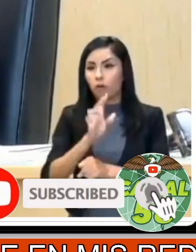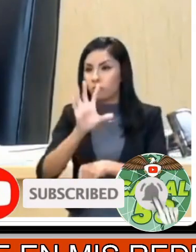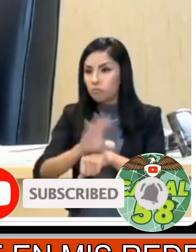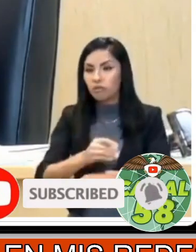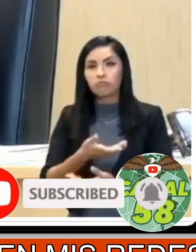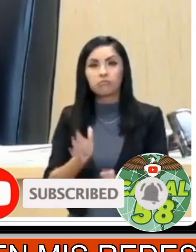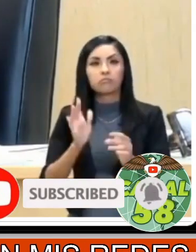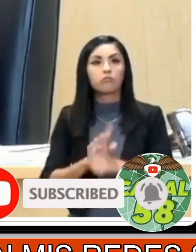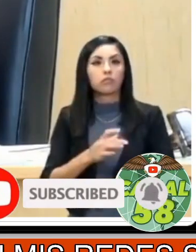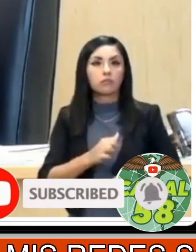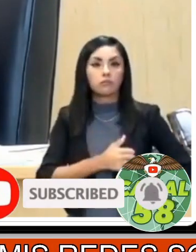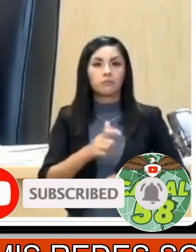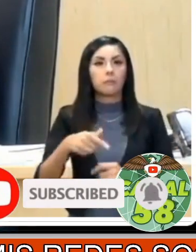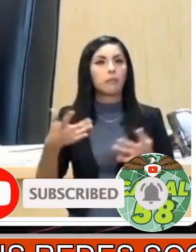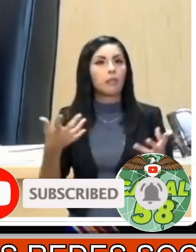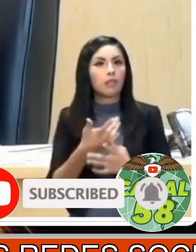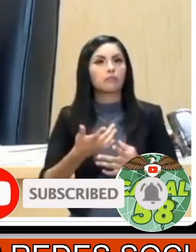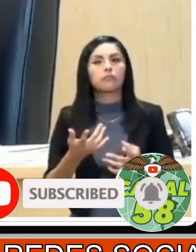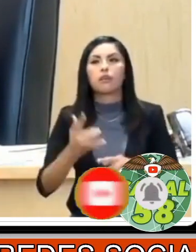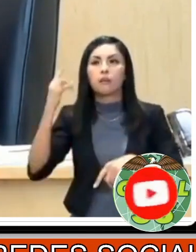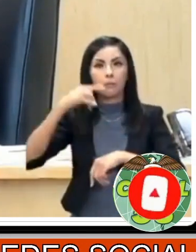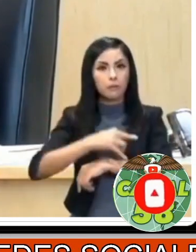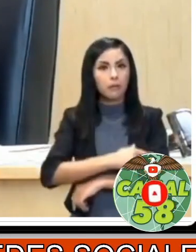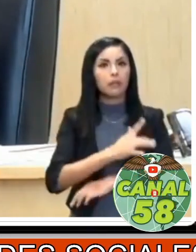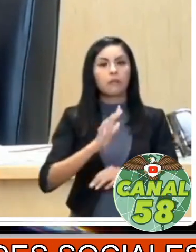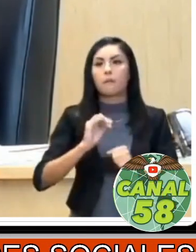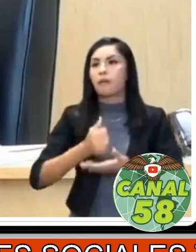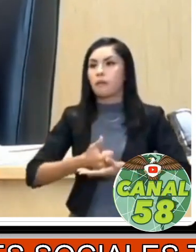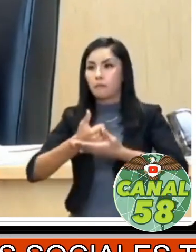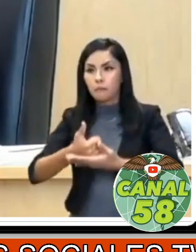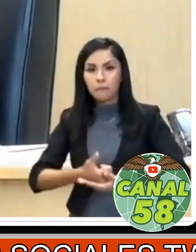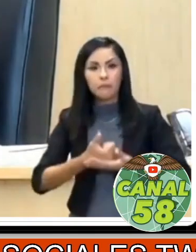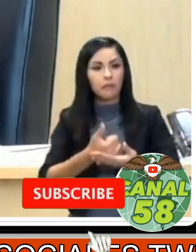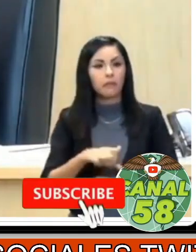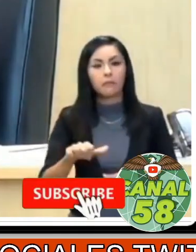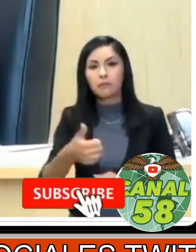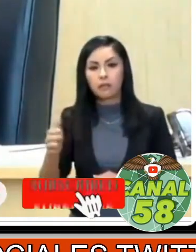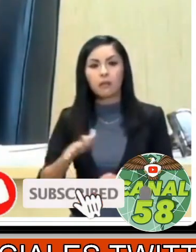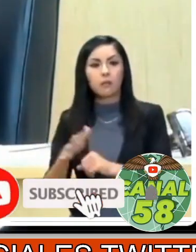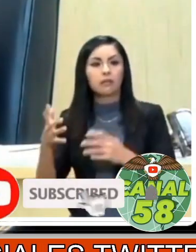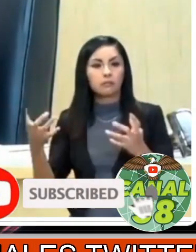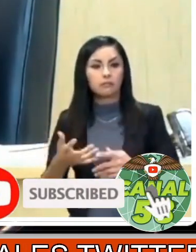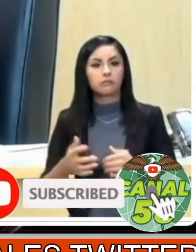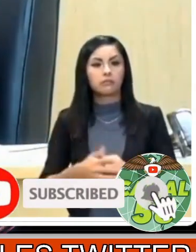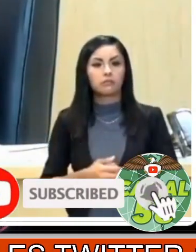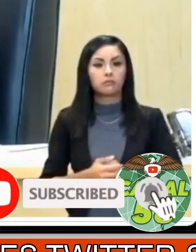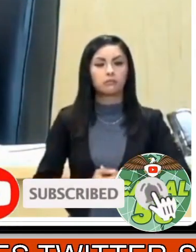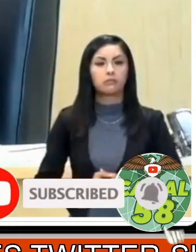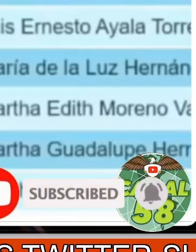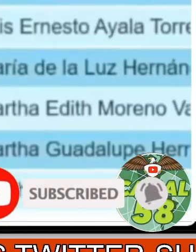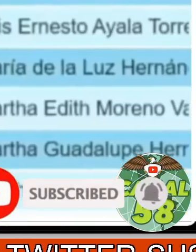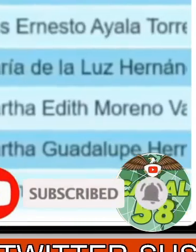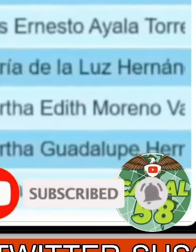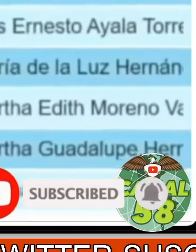que el ejército construya aeropuertos, ayude en otras acciones de tipo